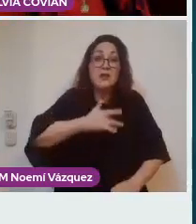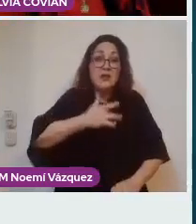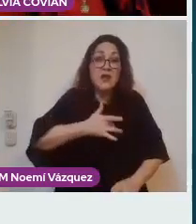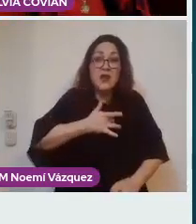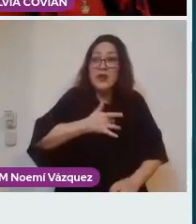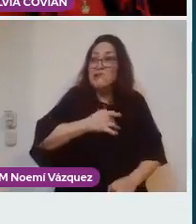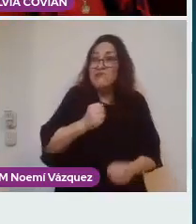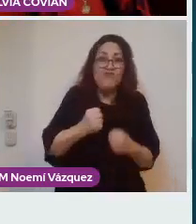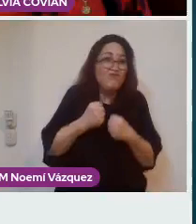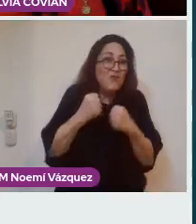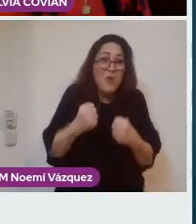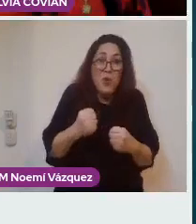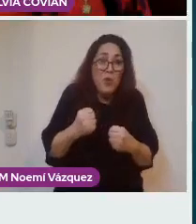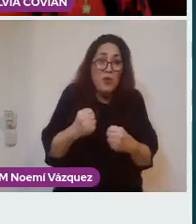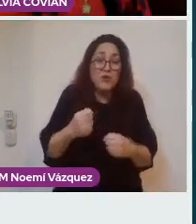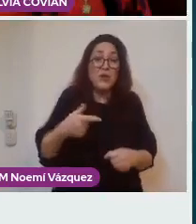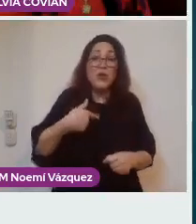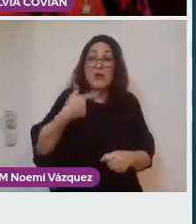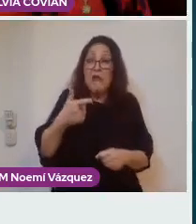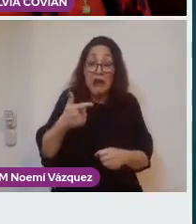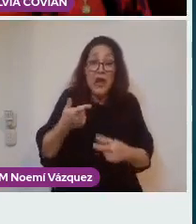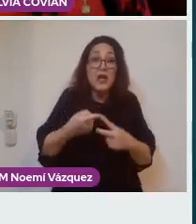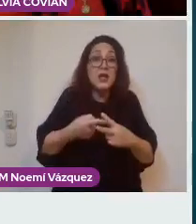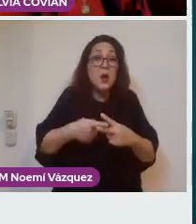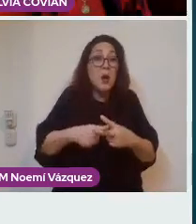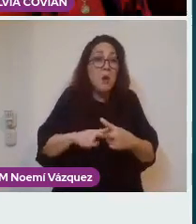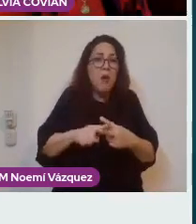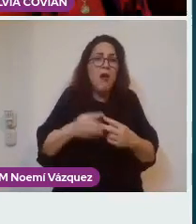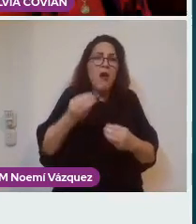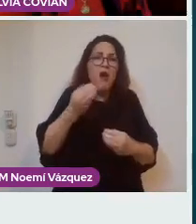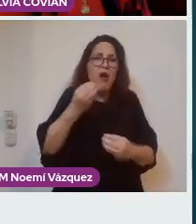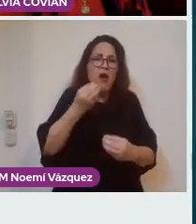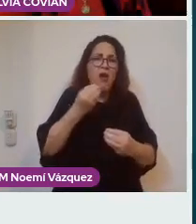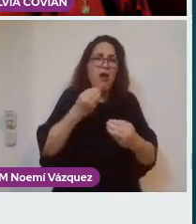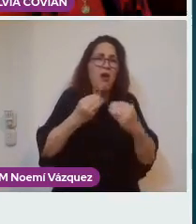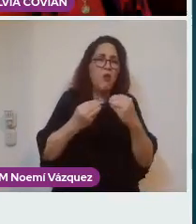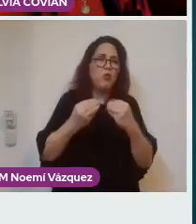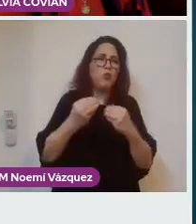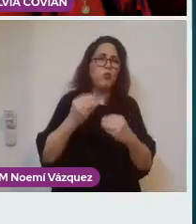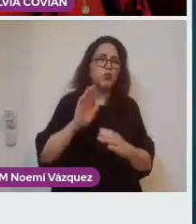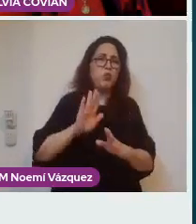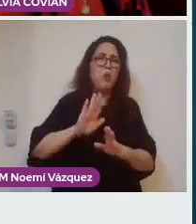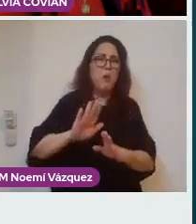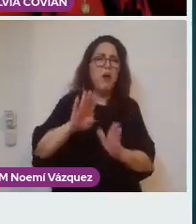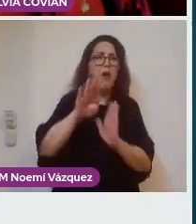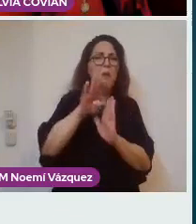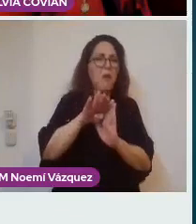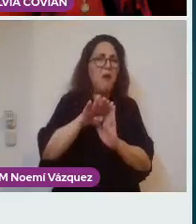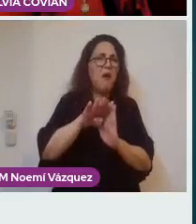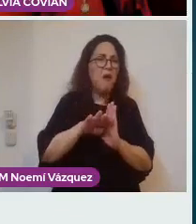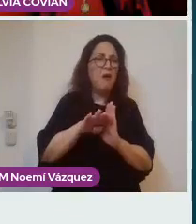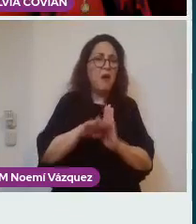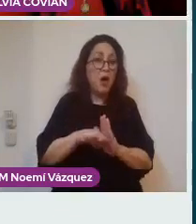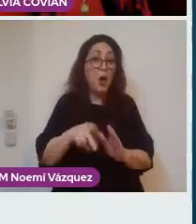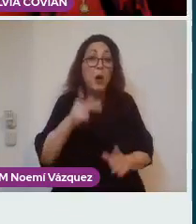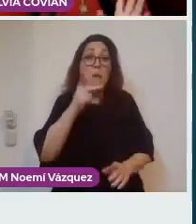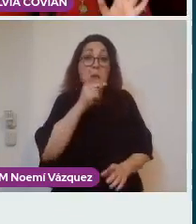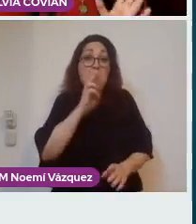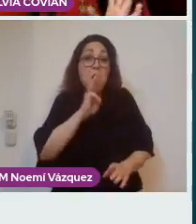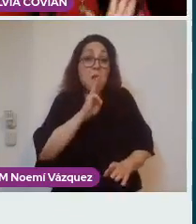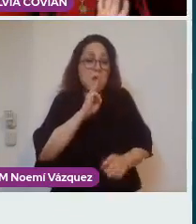3 episodios de comportamientos compensatorios de estos que ya les dije cuáles son, a la semana, o